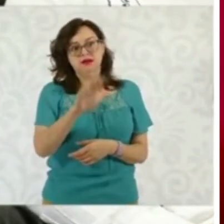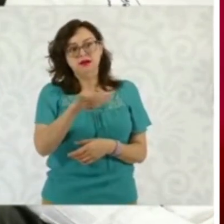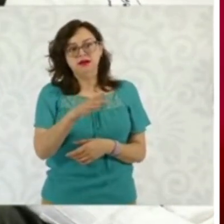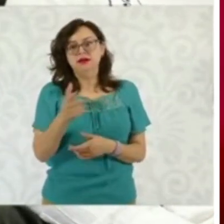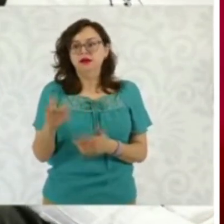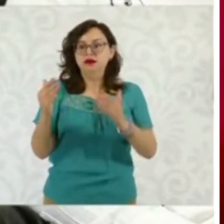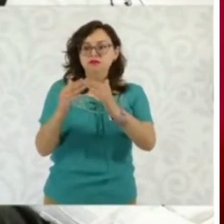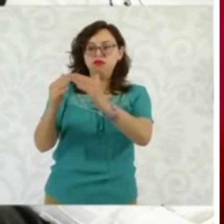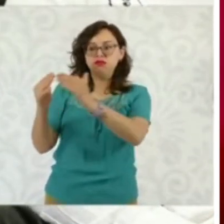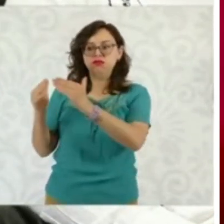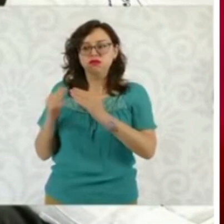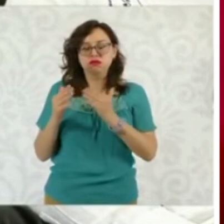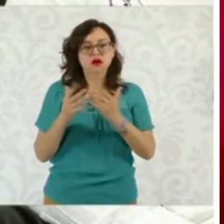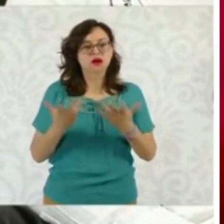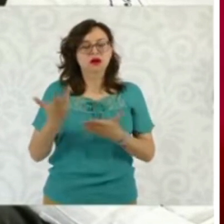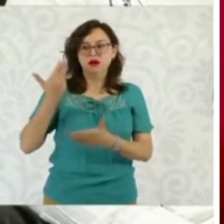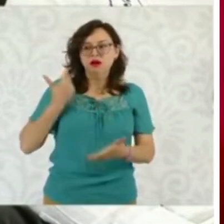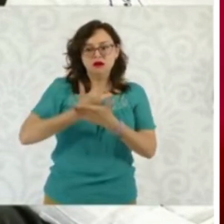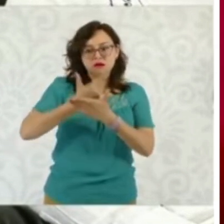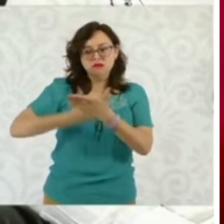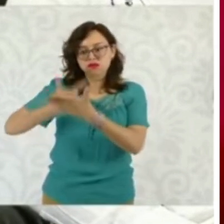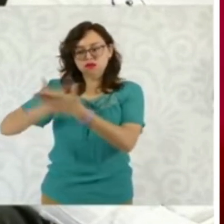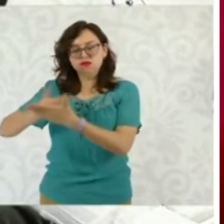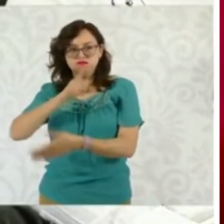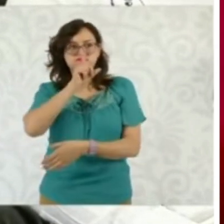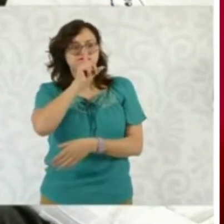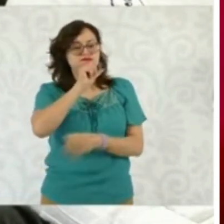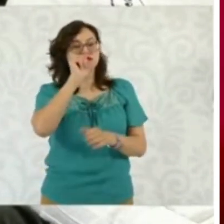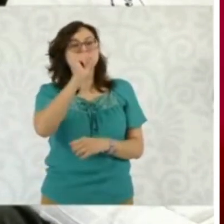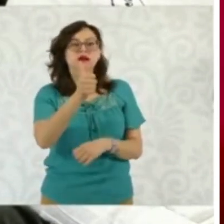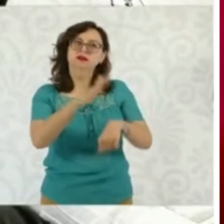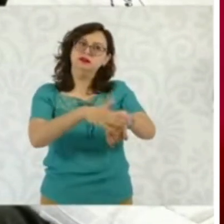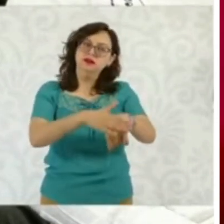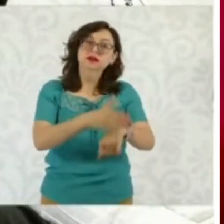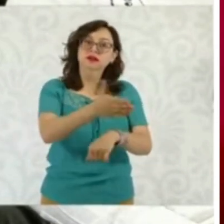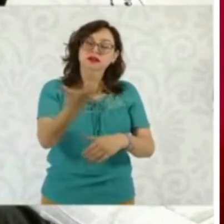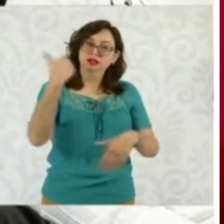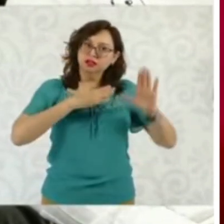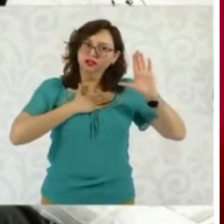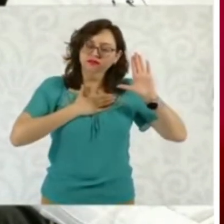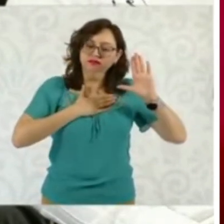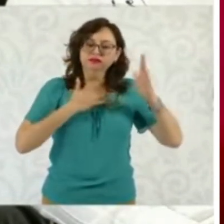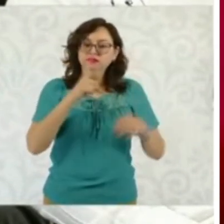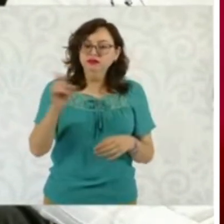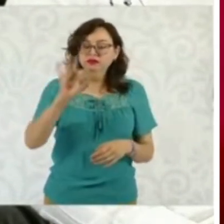300 casas que no recibieron el censo el 2 de marzo y me están pidiendo que les recuerde que usted se comprometió, pues que el 100%... Es que ya se hizo el censo